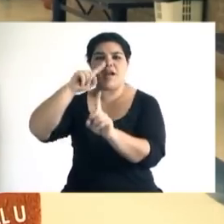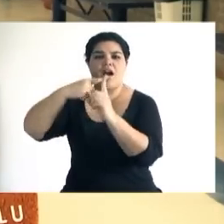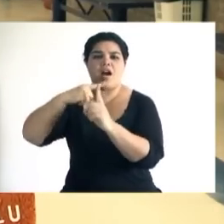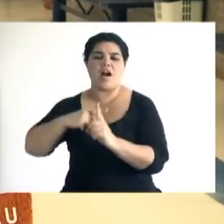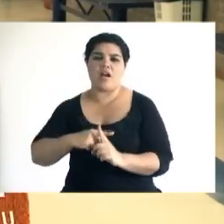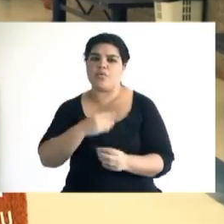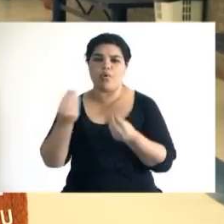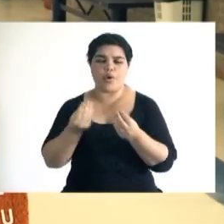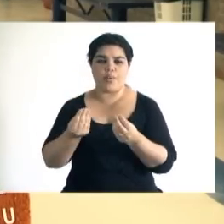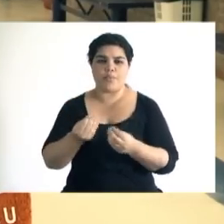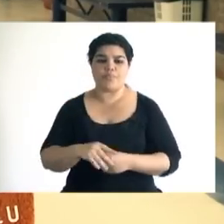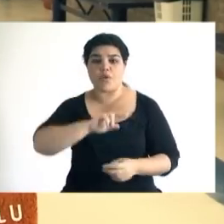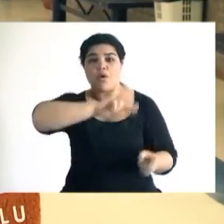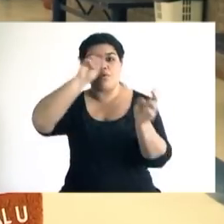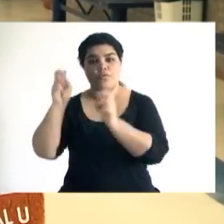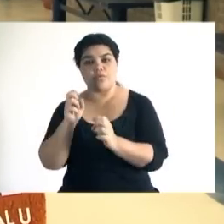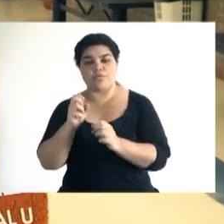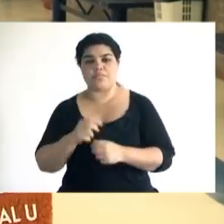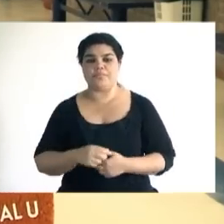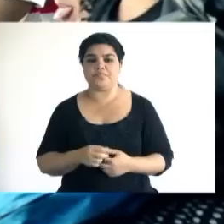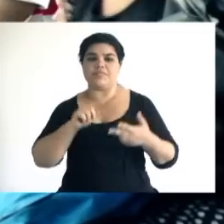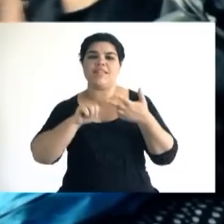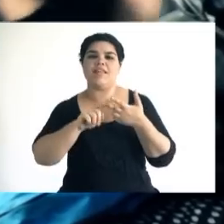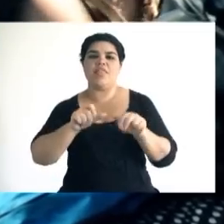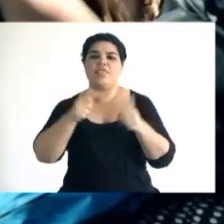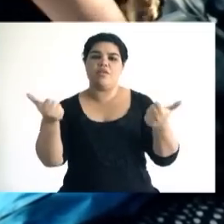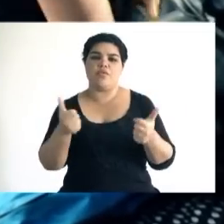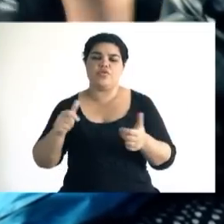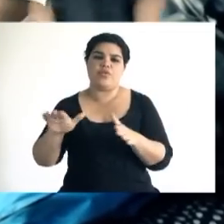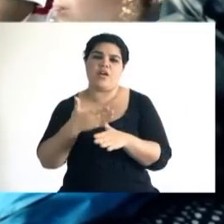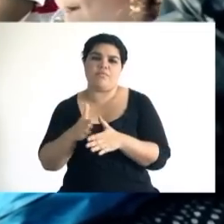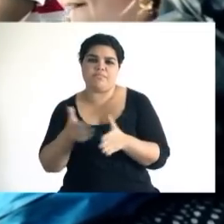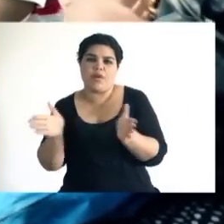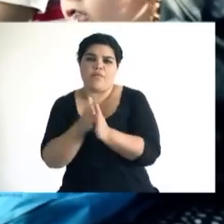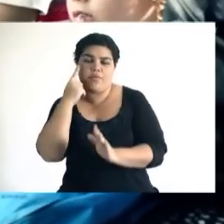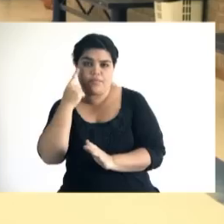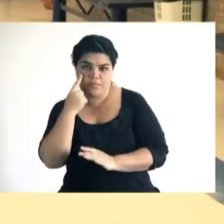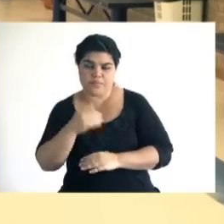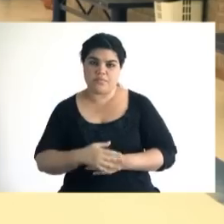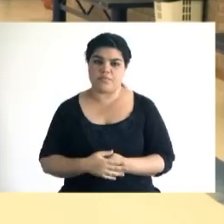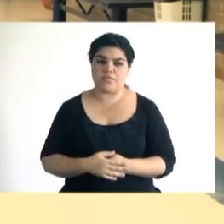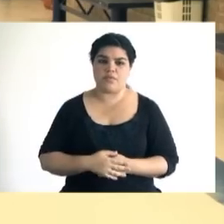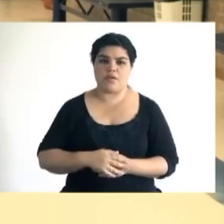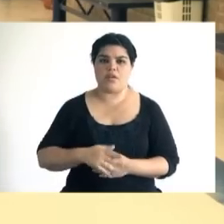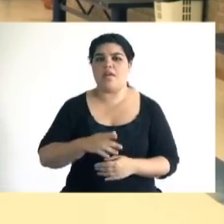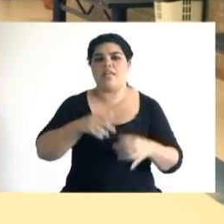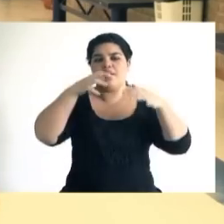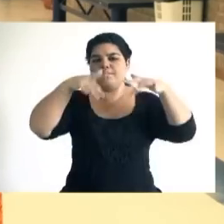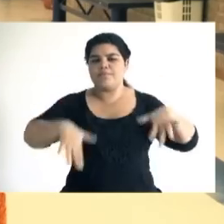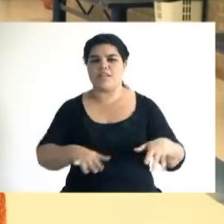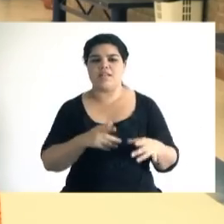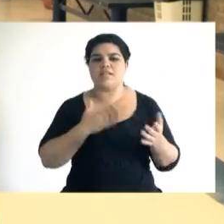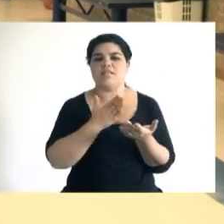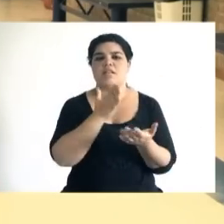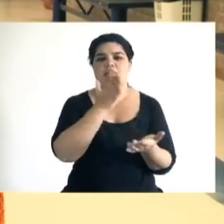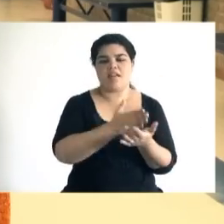el otro tema fundamental que siempre preguntan es divorcio y sociedad conyugal cómo se divide. En todas las ramas del derecho hay un profesional que